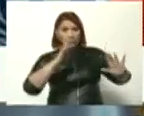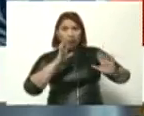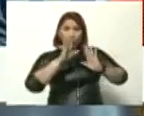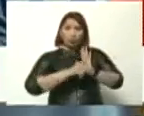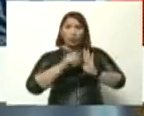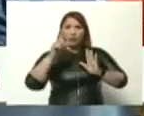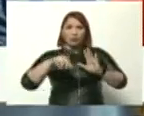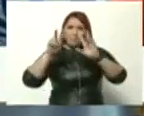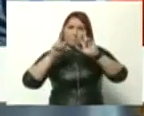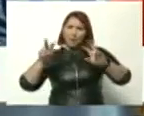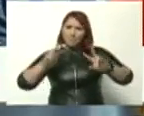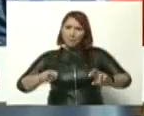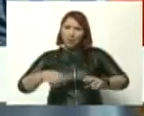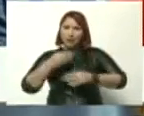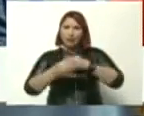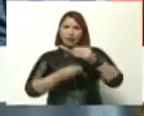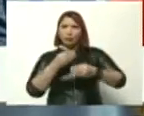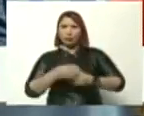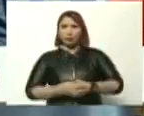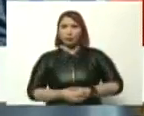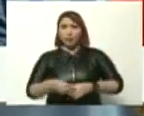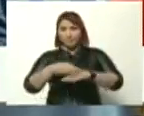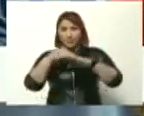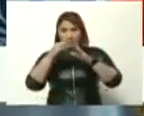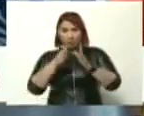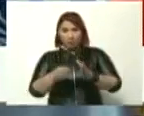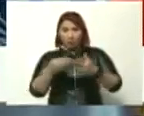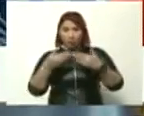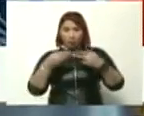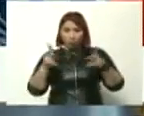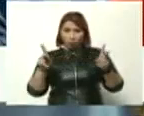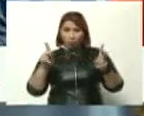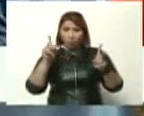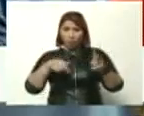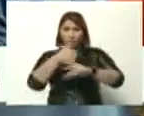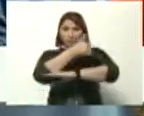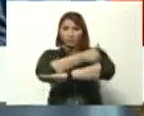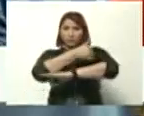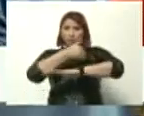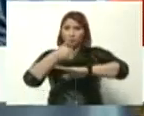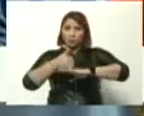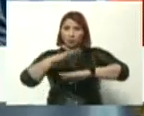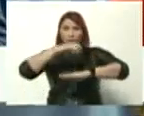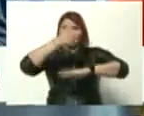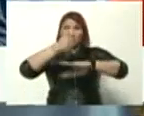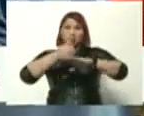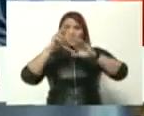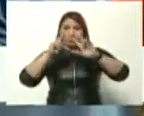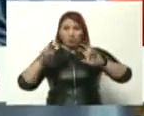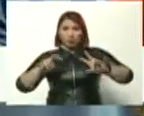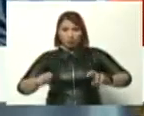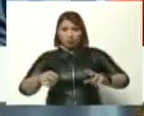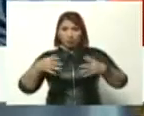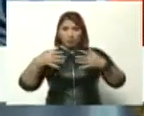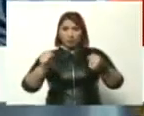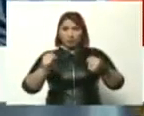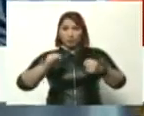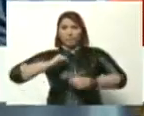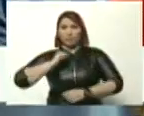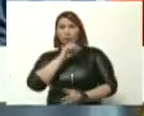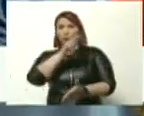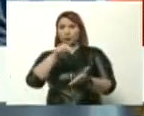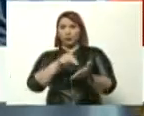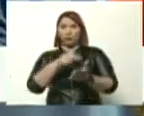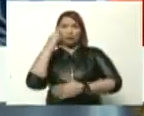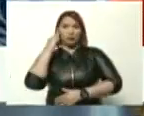inspección realizada por el Ministerio Público y funcionarios de la Dirección de Investigaciones Penales de la Policía Nacional